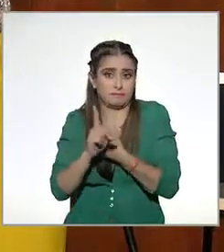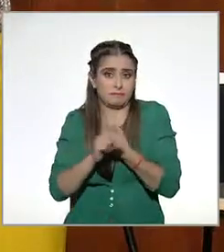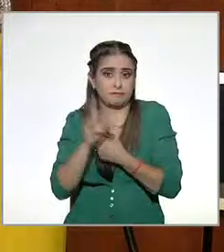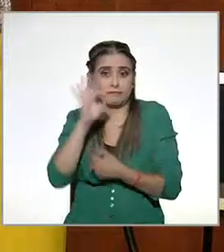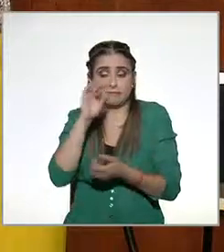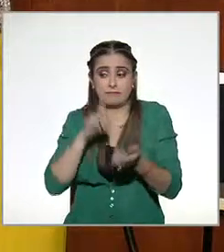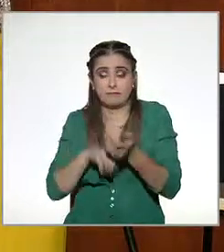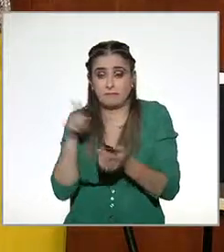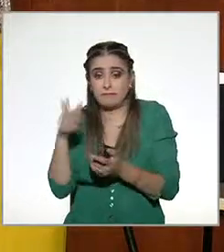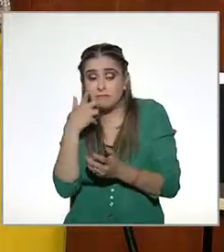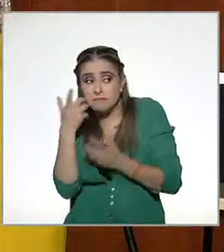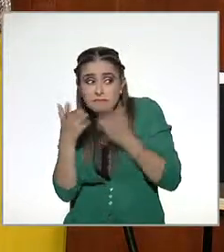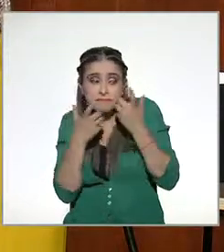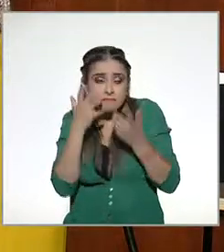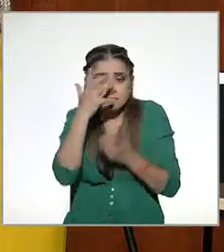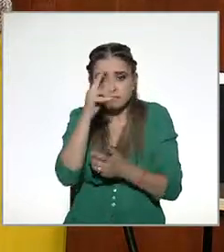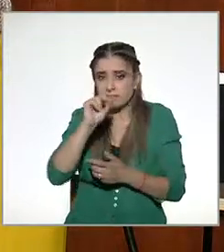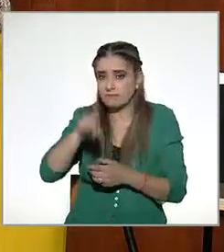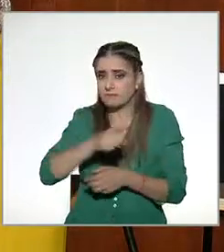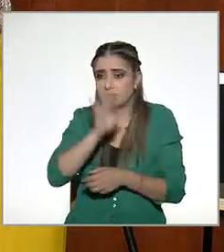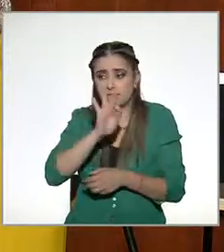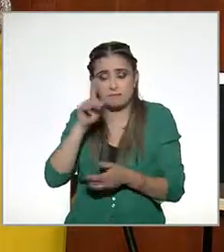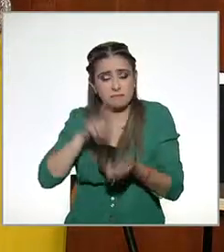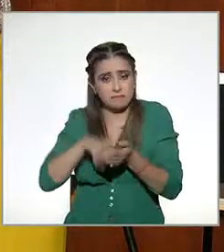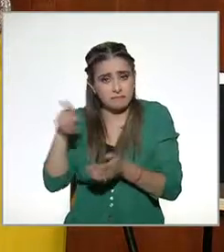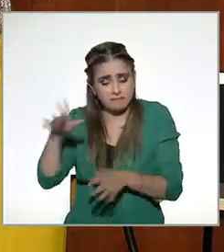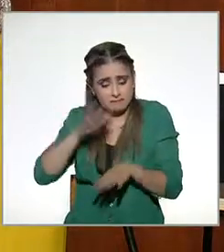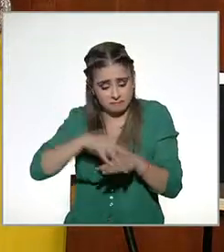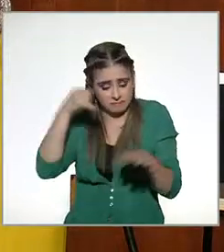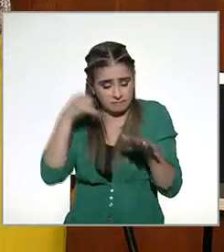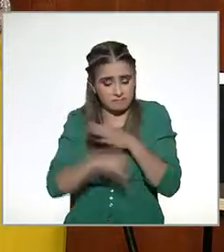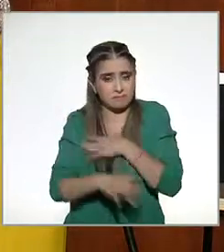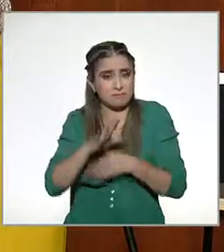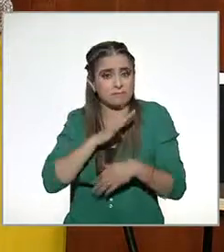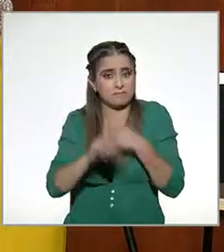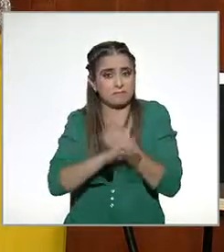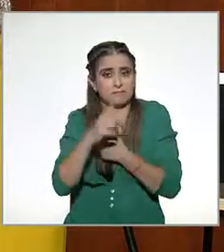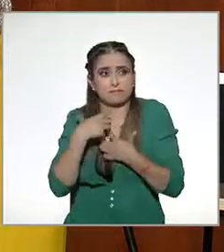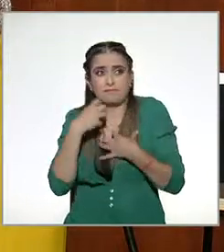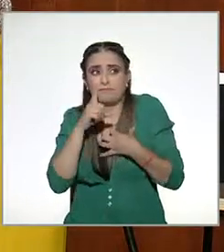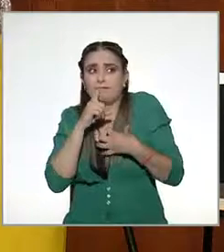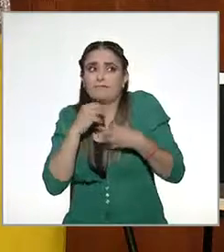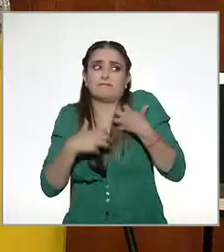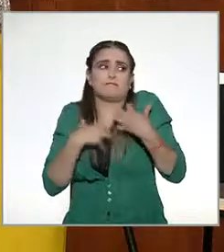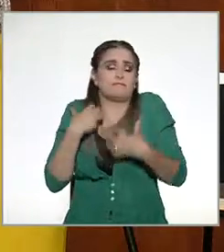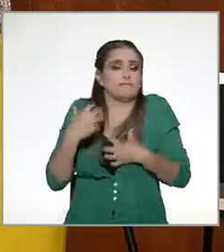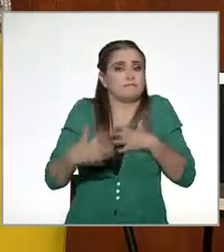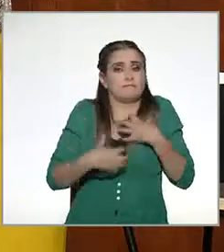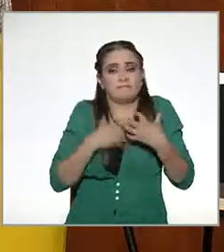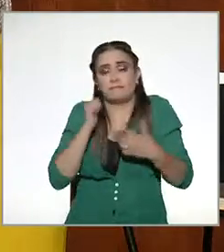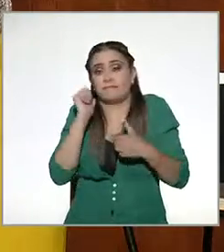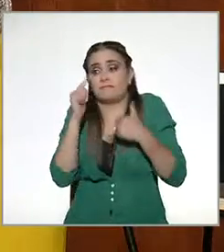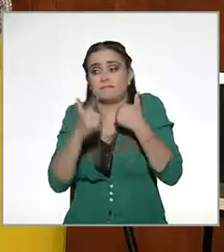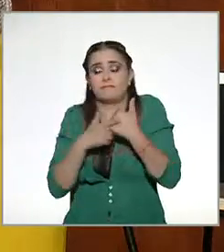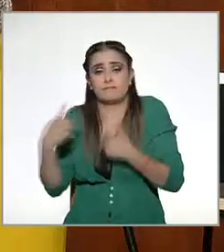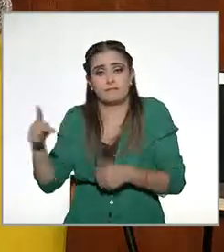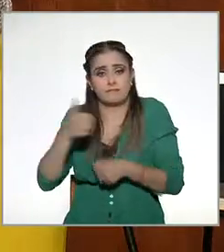ser introvertido. Seguramente hay algún problema de ansiedad que se tiene que revisar o